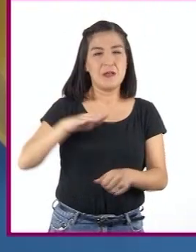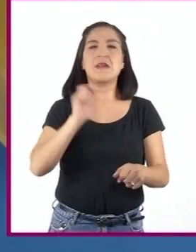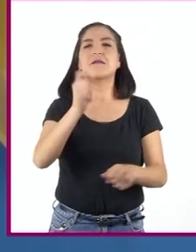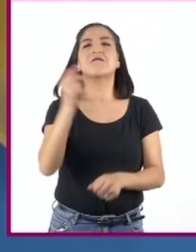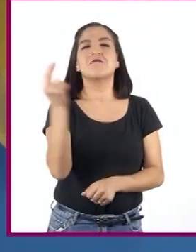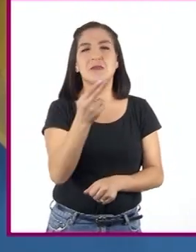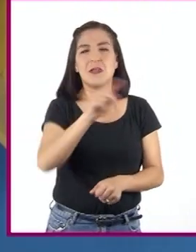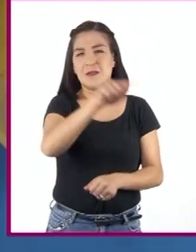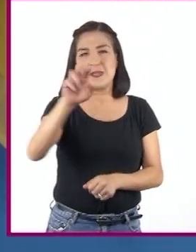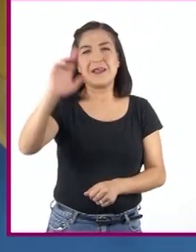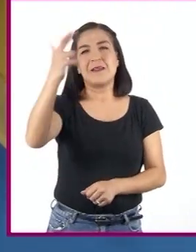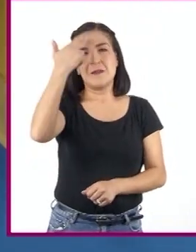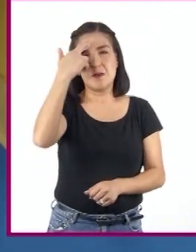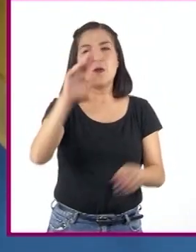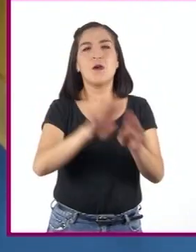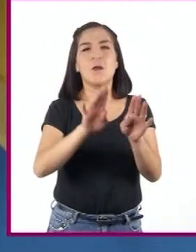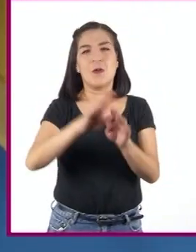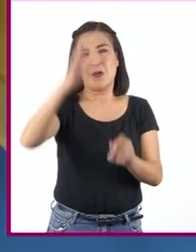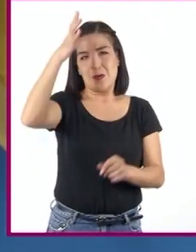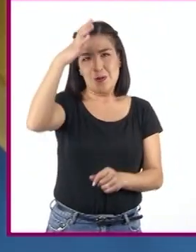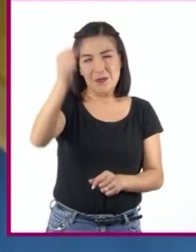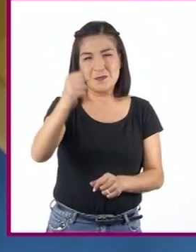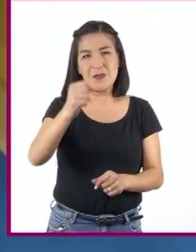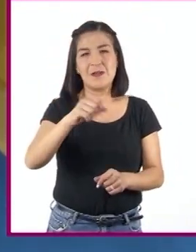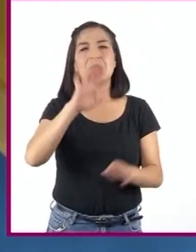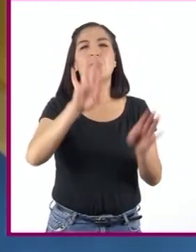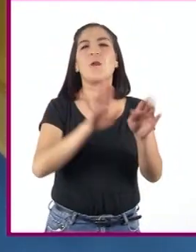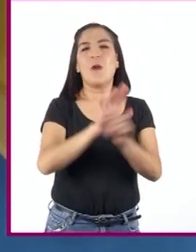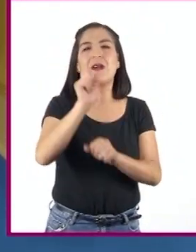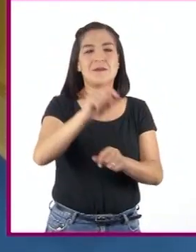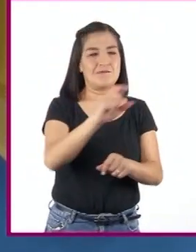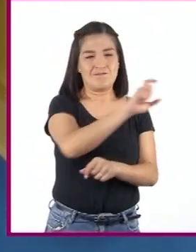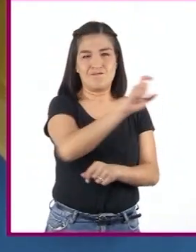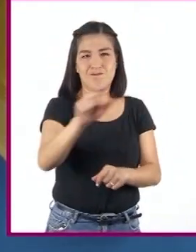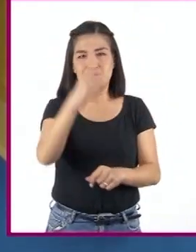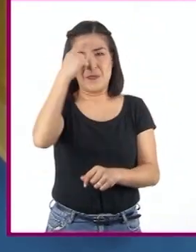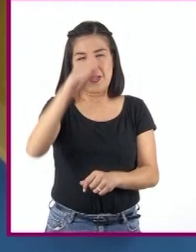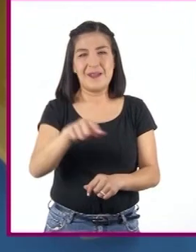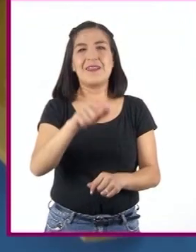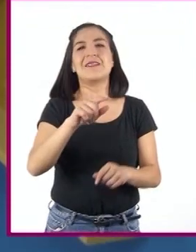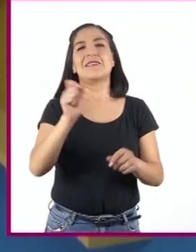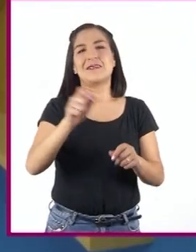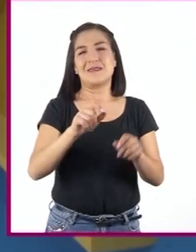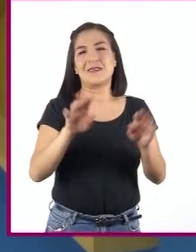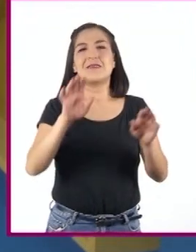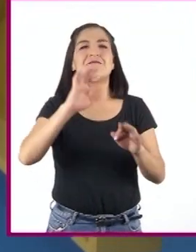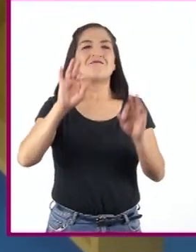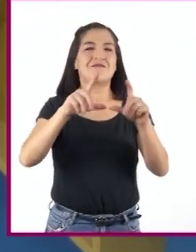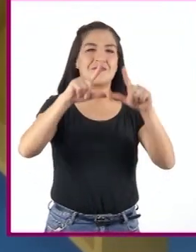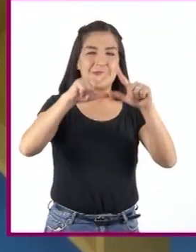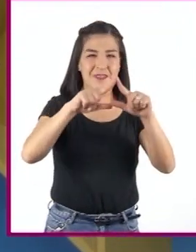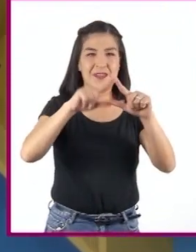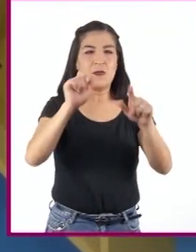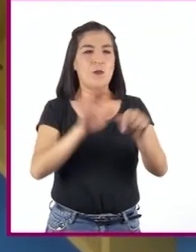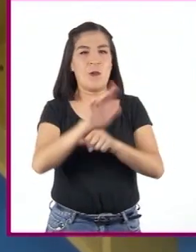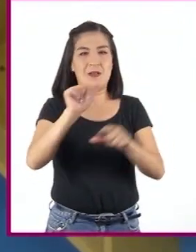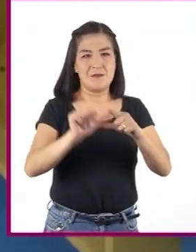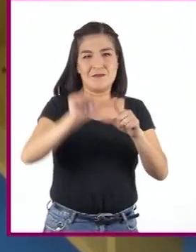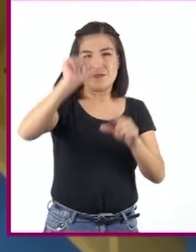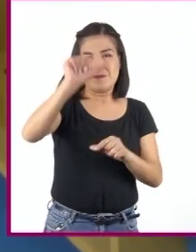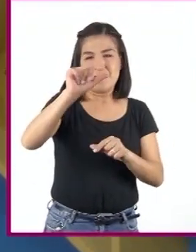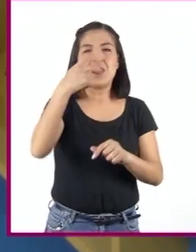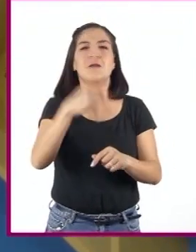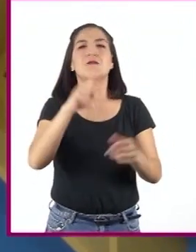necesario recordar propiedades y conceptos como la fórmula para el área del triángulo, la altura y el ángulo recto. También